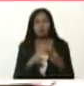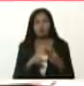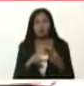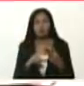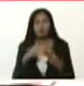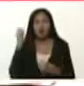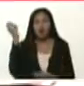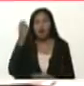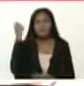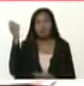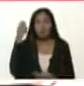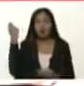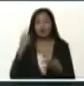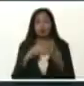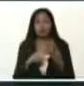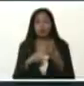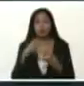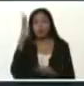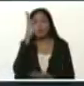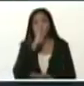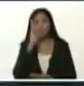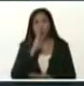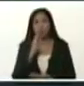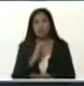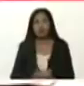Apure, Barinas.